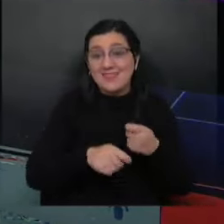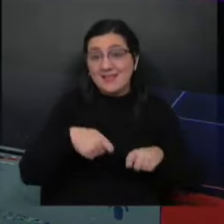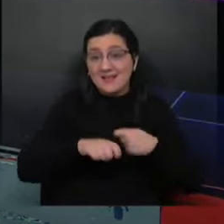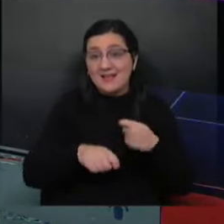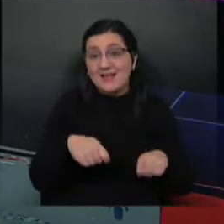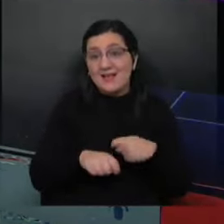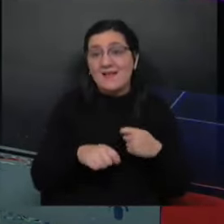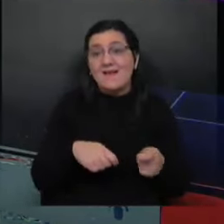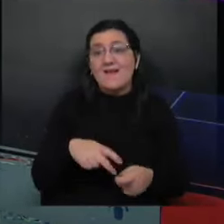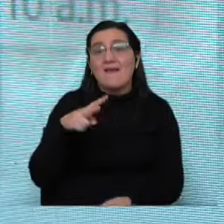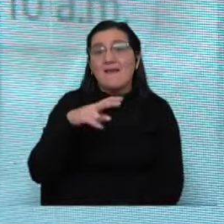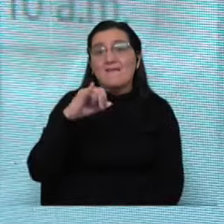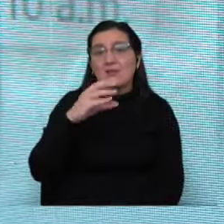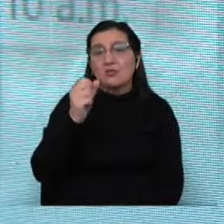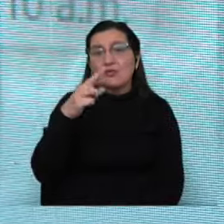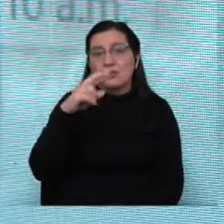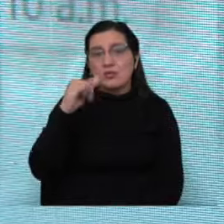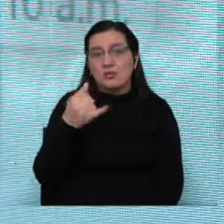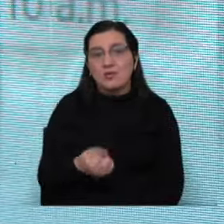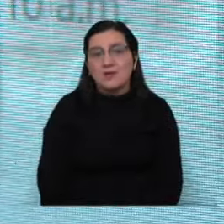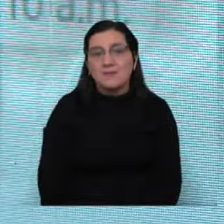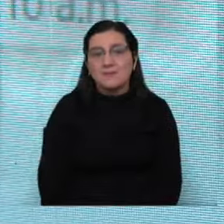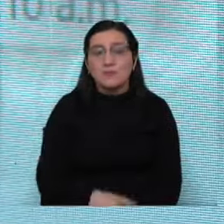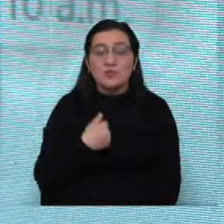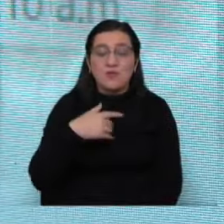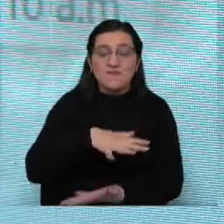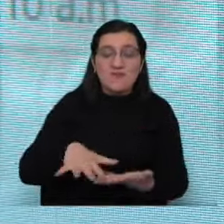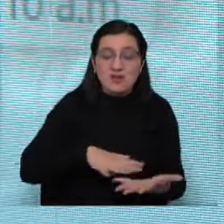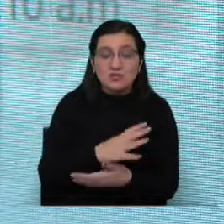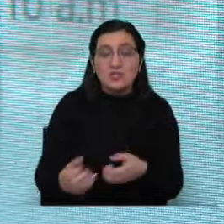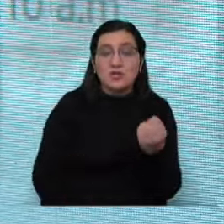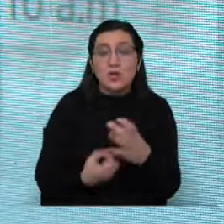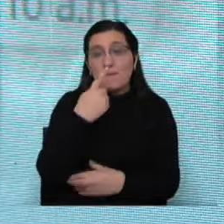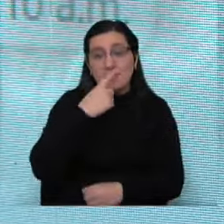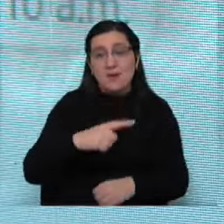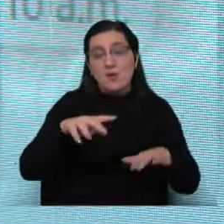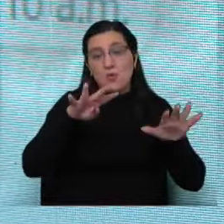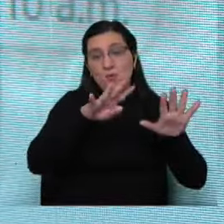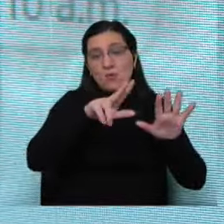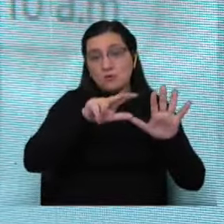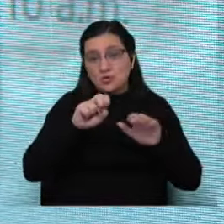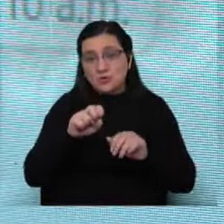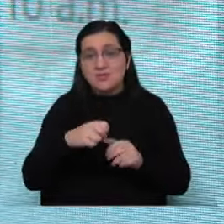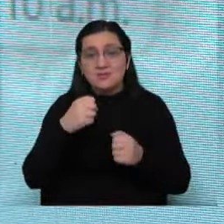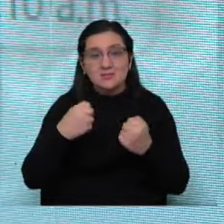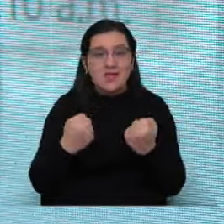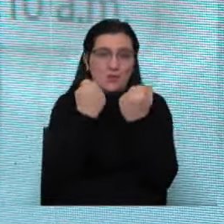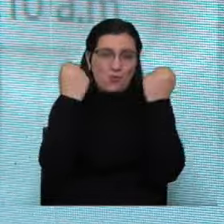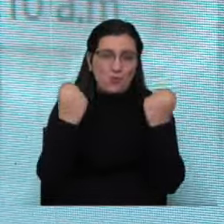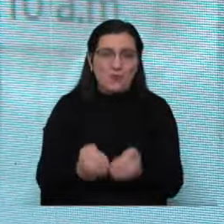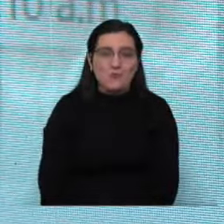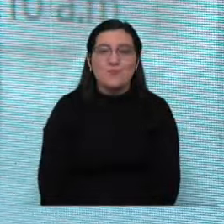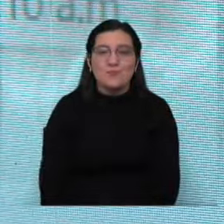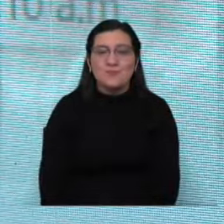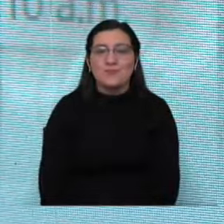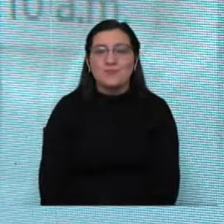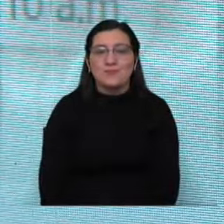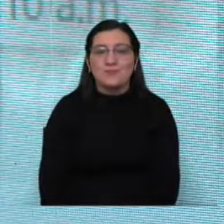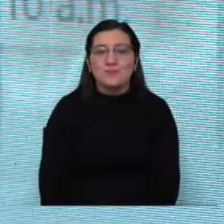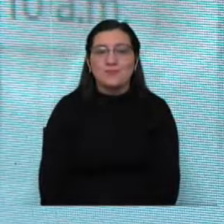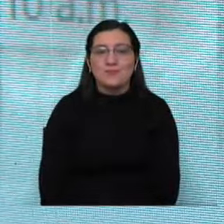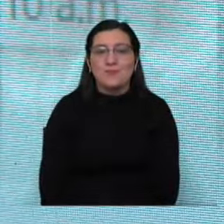barrio de crianza La teja nuestra barra se los 80 salud y nos manda varias copitas de vino un beso para Agustina no sé